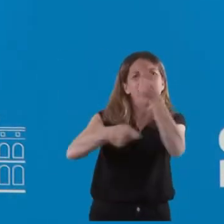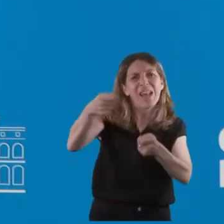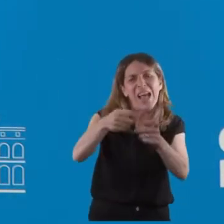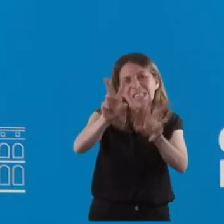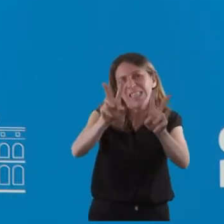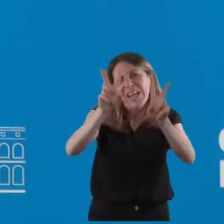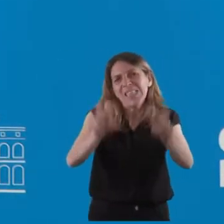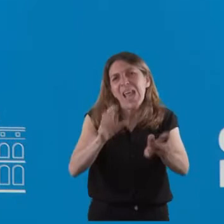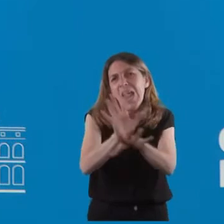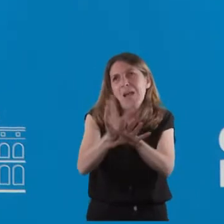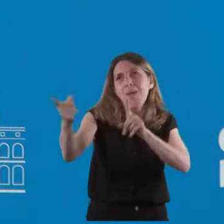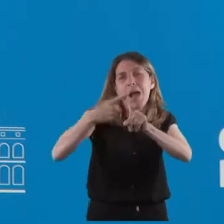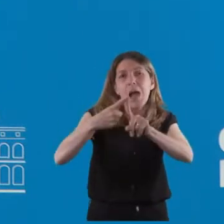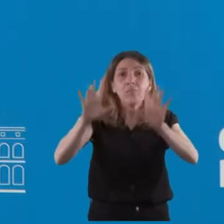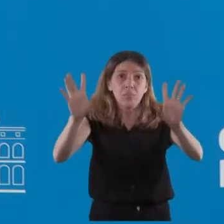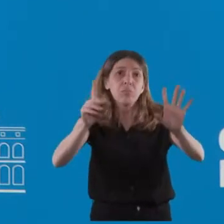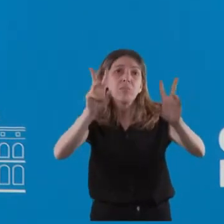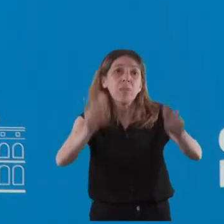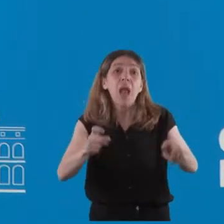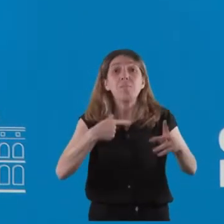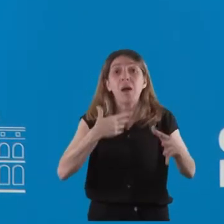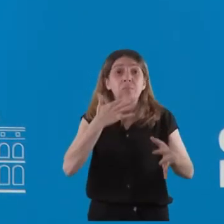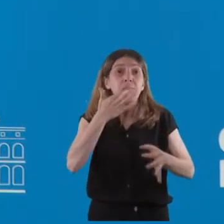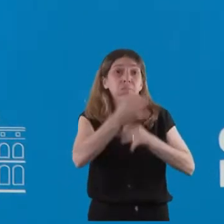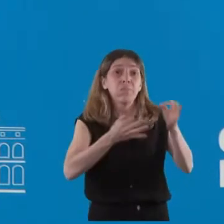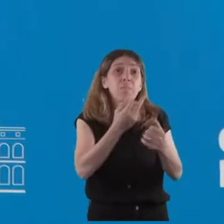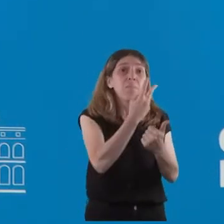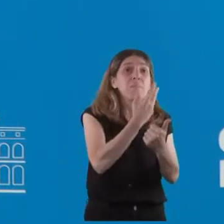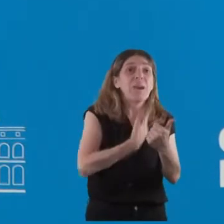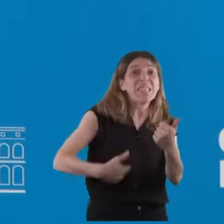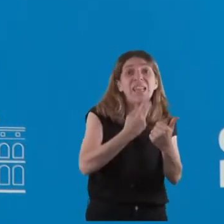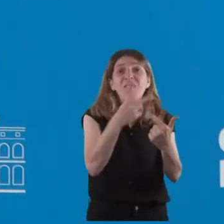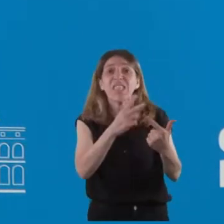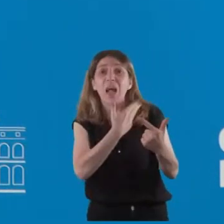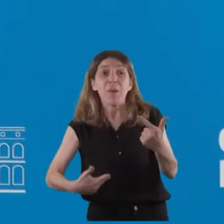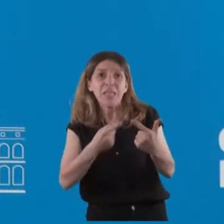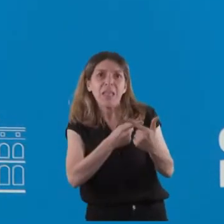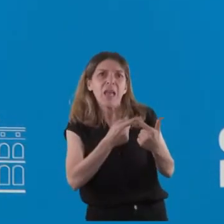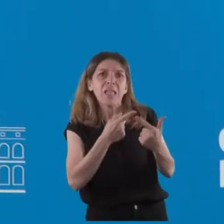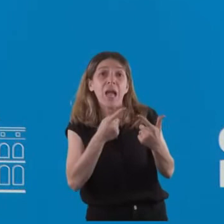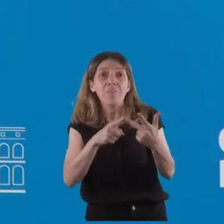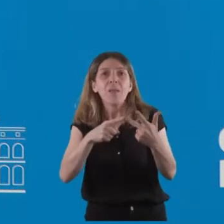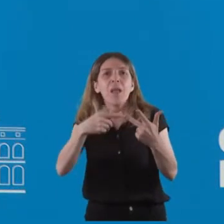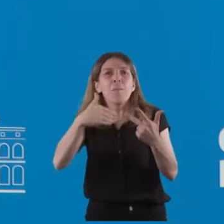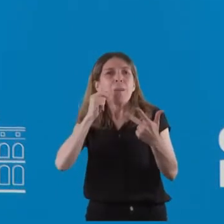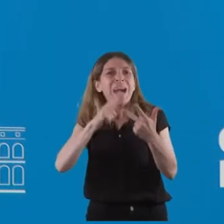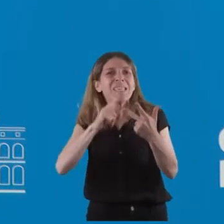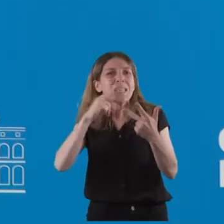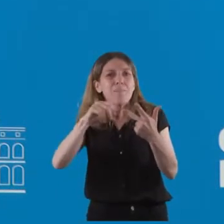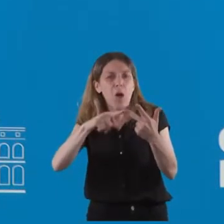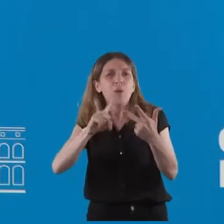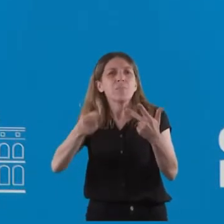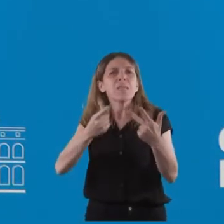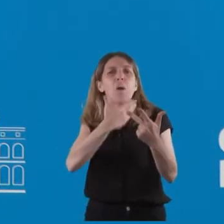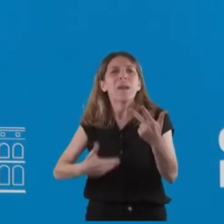respecto a las finanzas internacionales con respecto a las conversaciones entre el presidente la vicepresidenta el diputado máximo kirchner el presidente de la